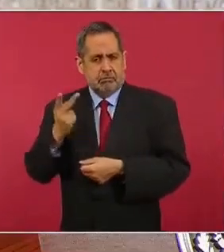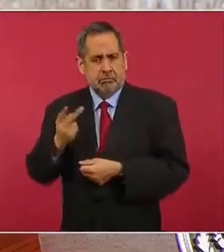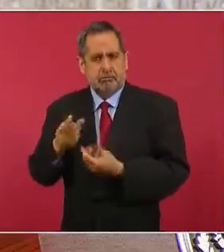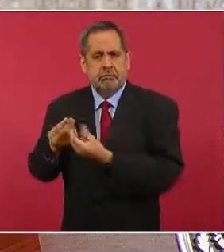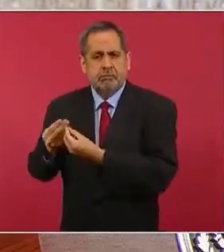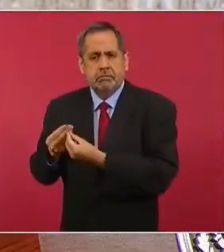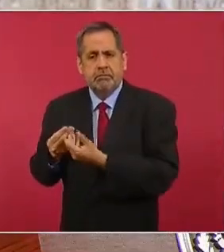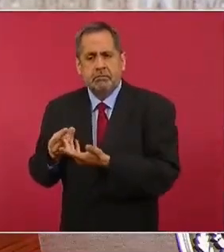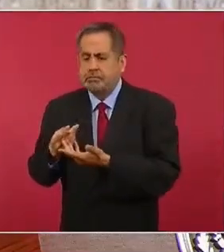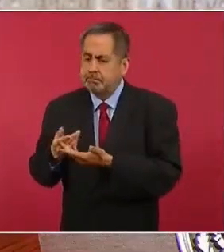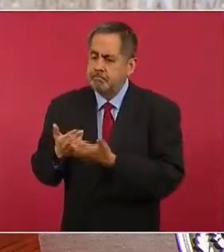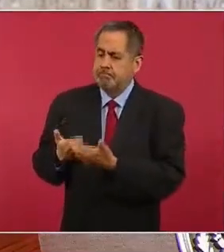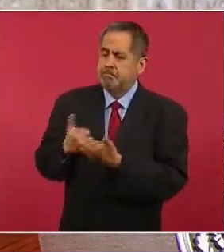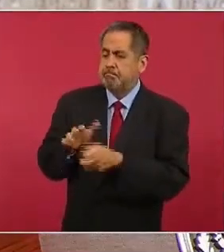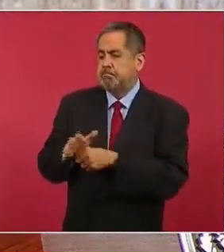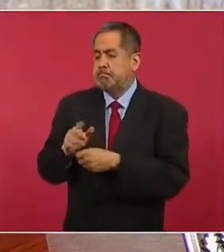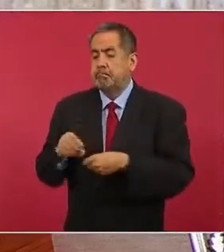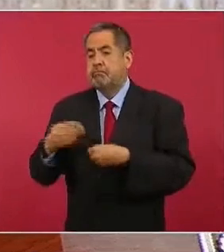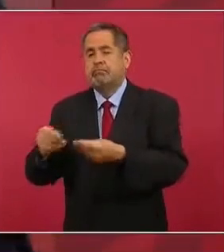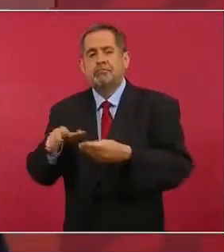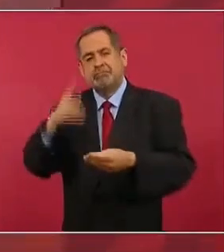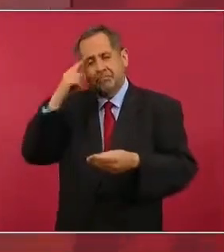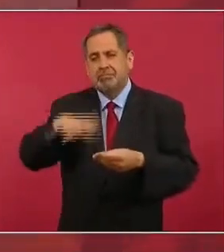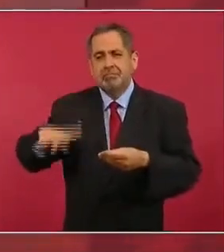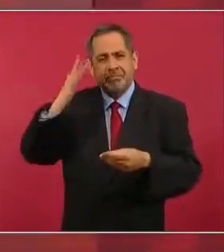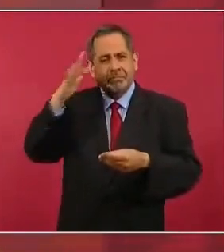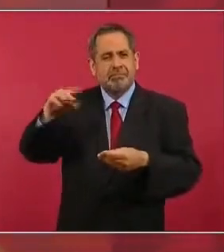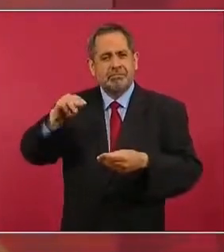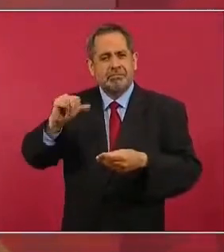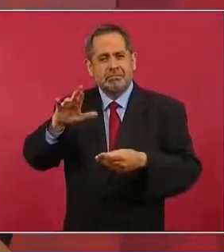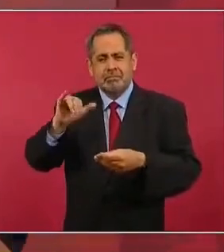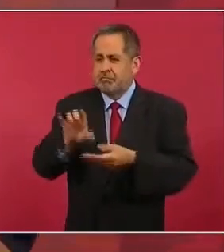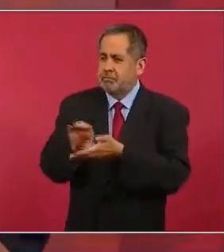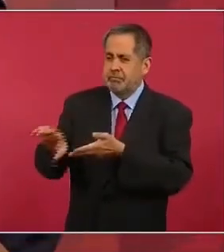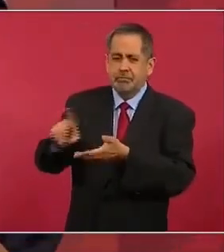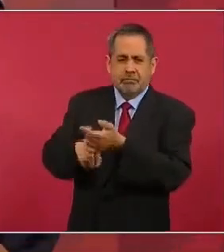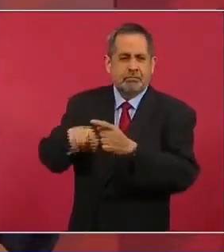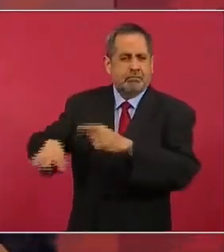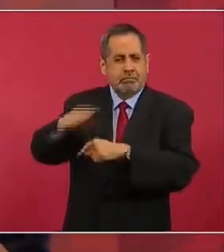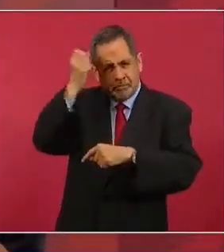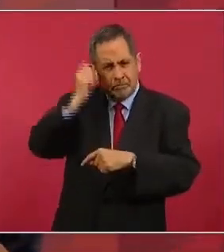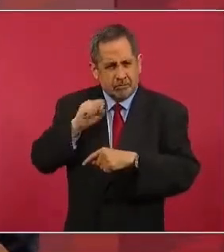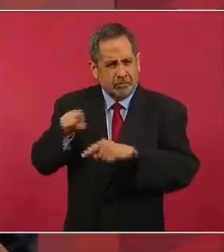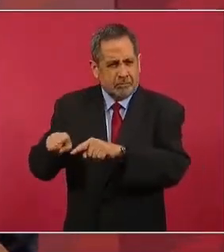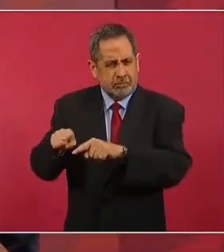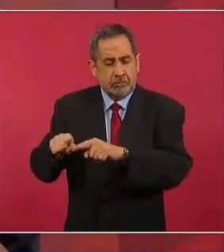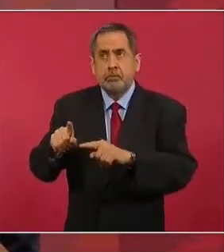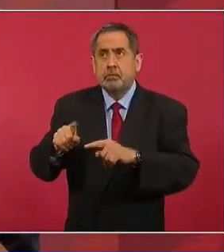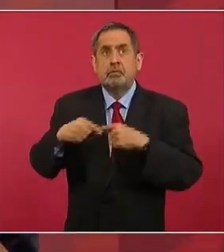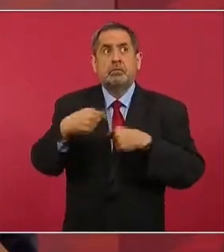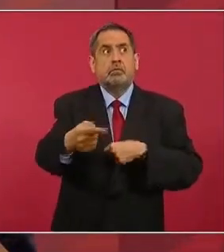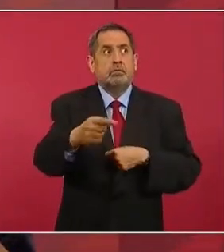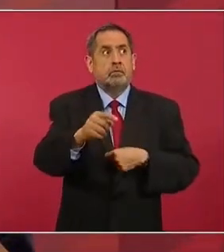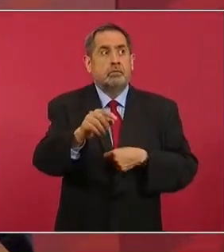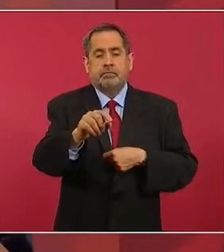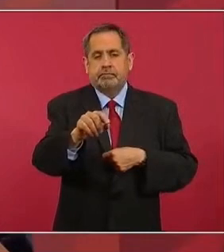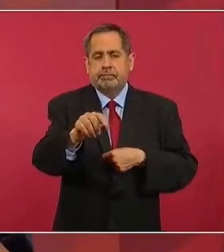para financiar la presa de Santa María en Sinaloa, que estamos construyendo, que por cierto voy este fin de semana para